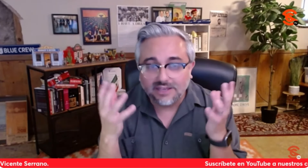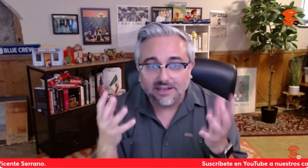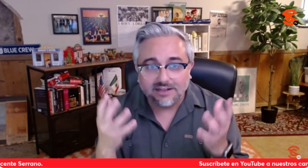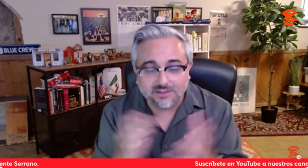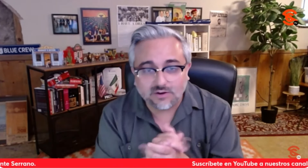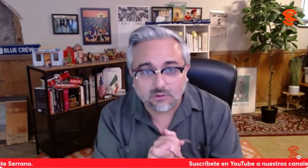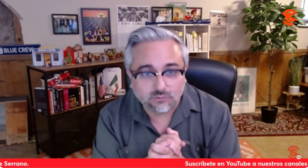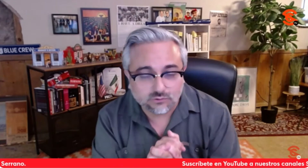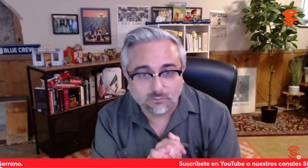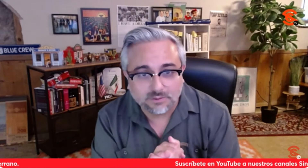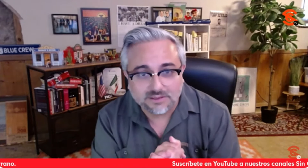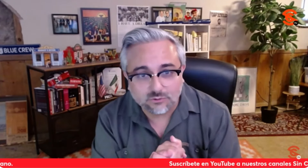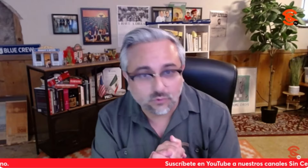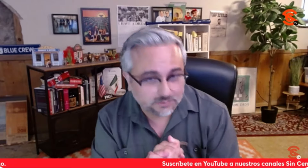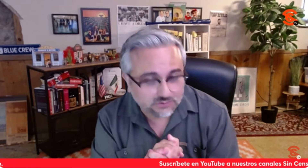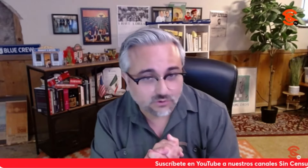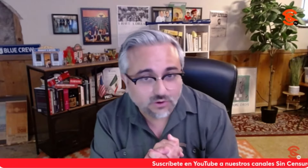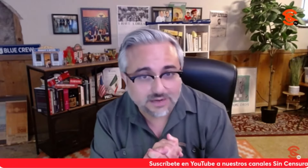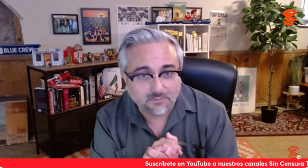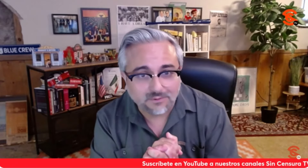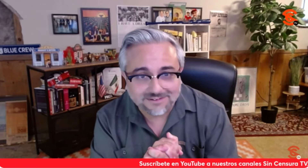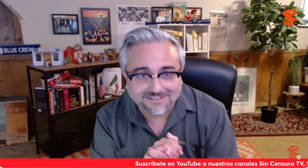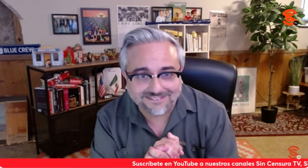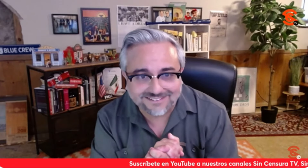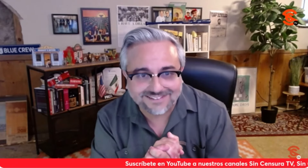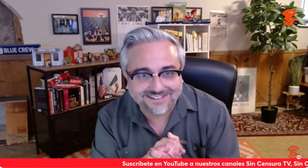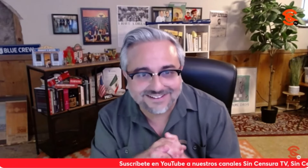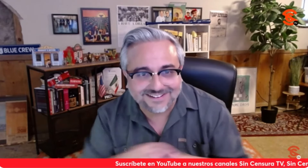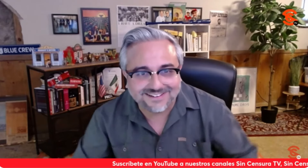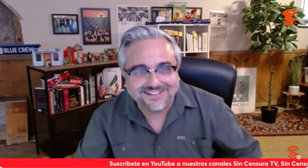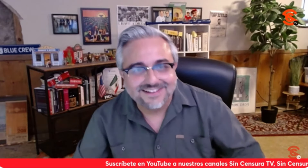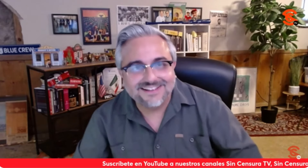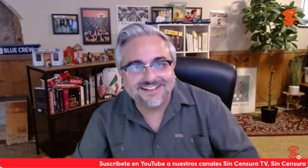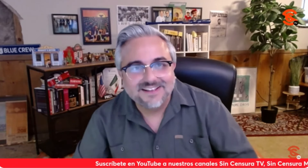es que le dieron a nuestros compañeros huevito con jamón.